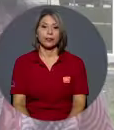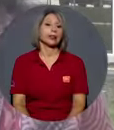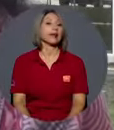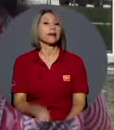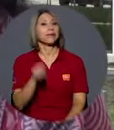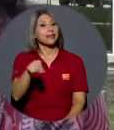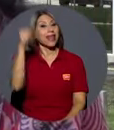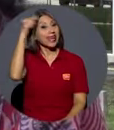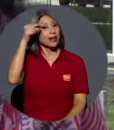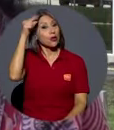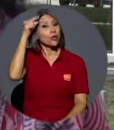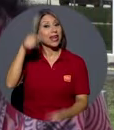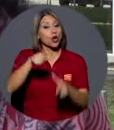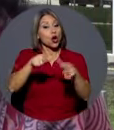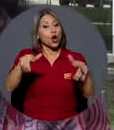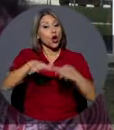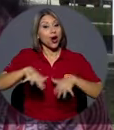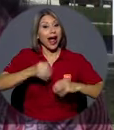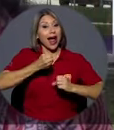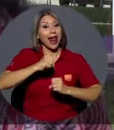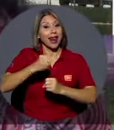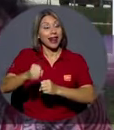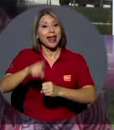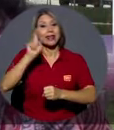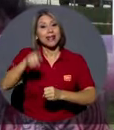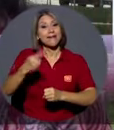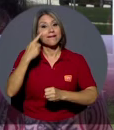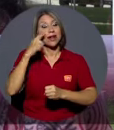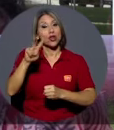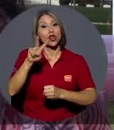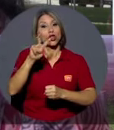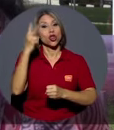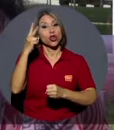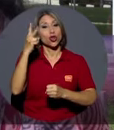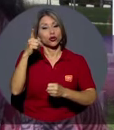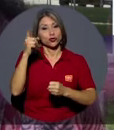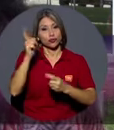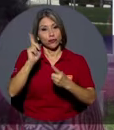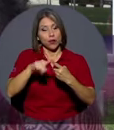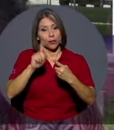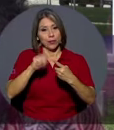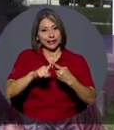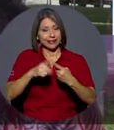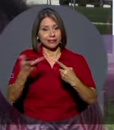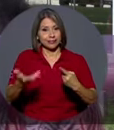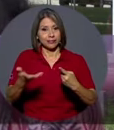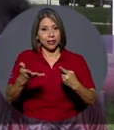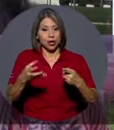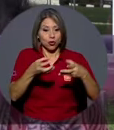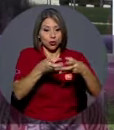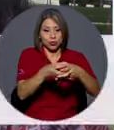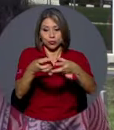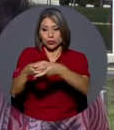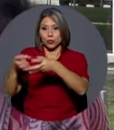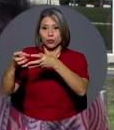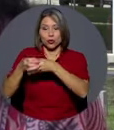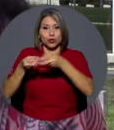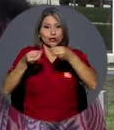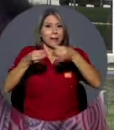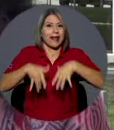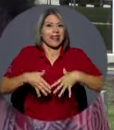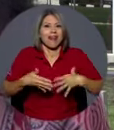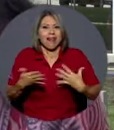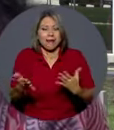Y esto en el gobierno local hay que verlo en dos escalas, digamos, lo que es la pérdida para los sectores